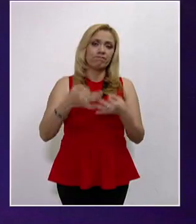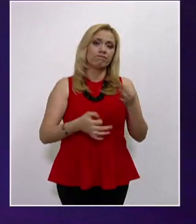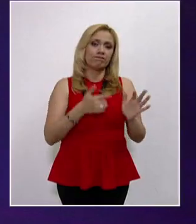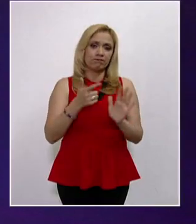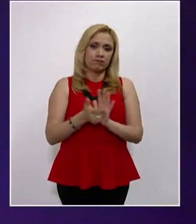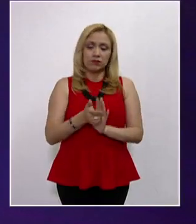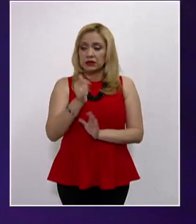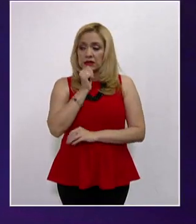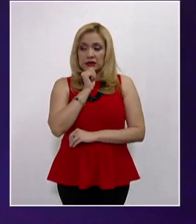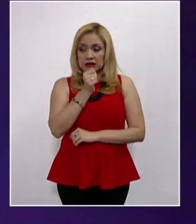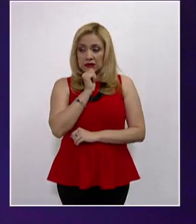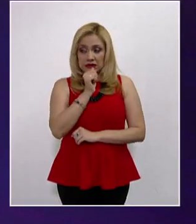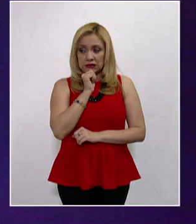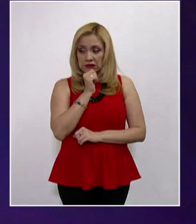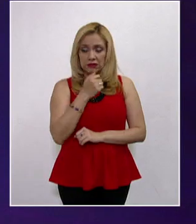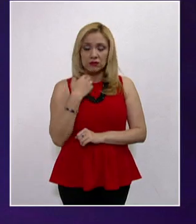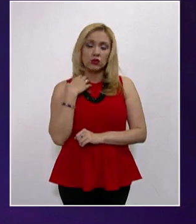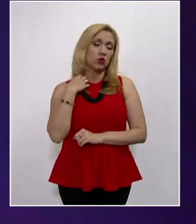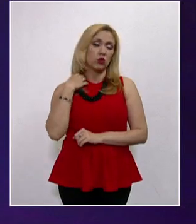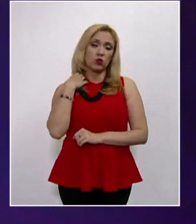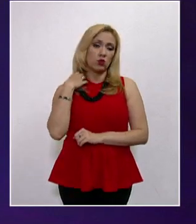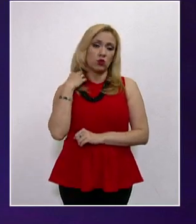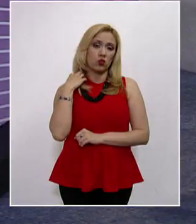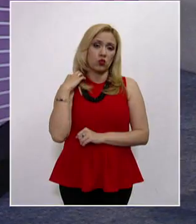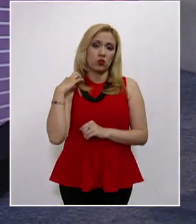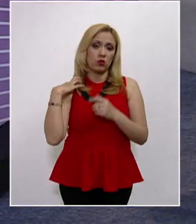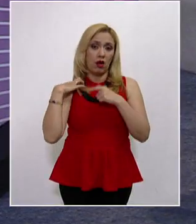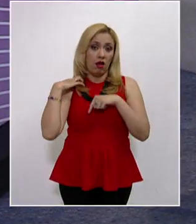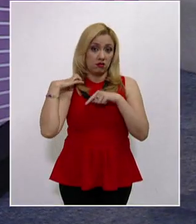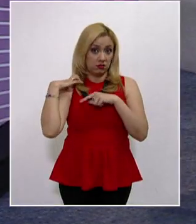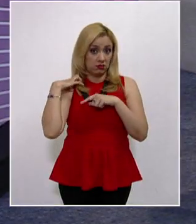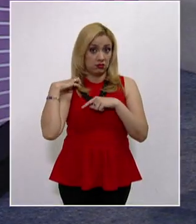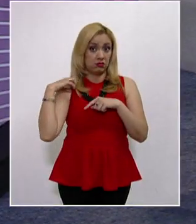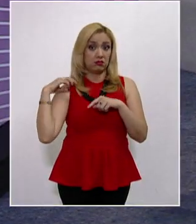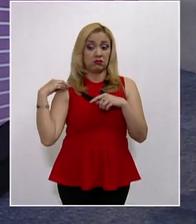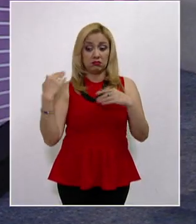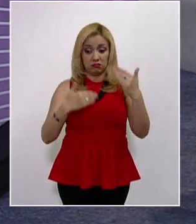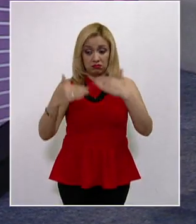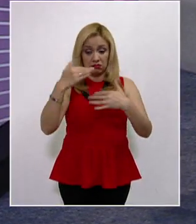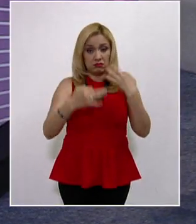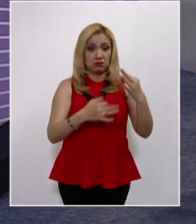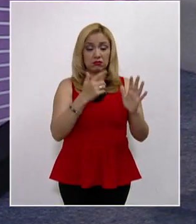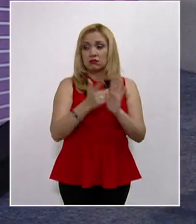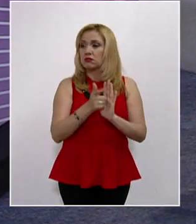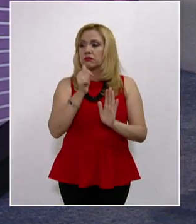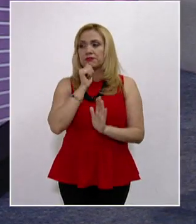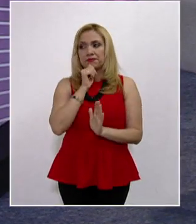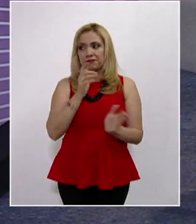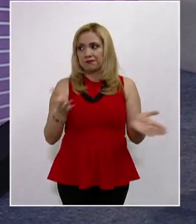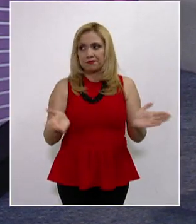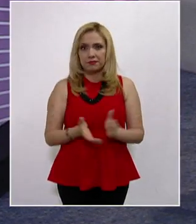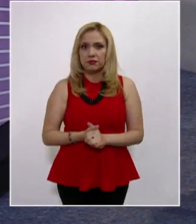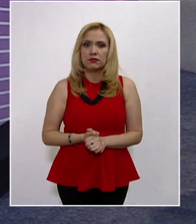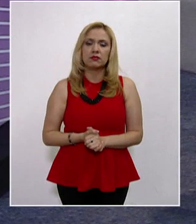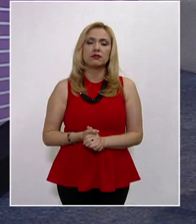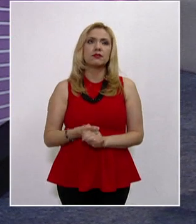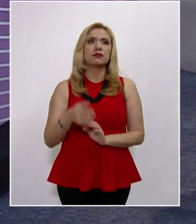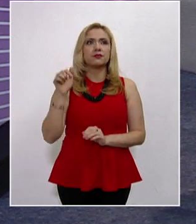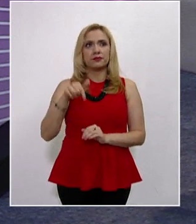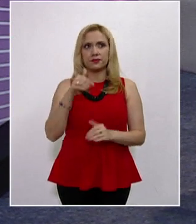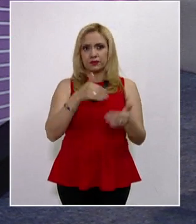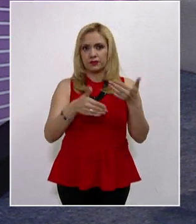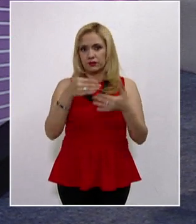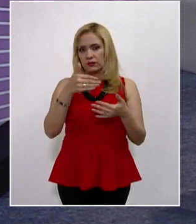es, todavía no hay un pronunciamiento en este tema, al menos por la Suprema Corte. Sí, María Luisa. De hecho, la